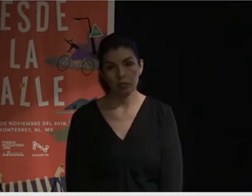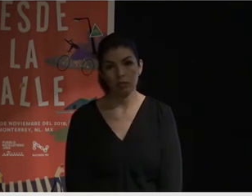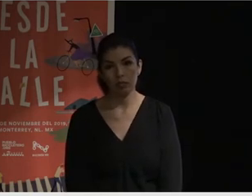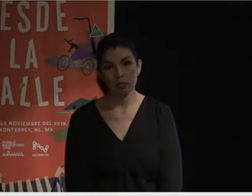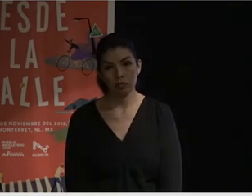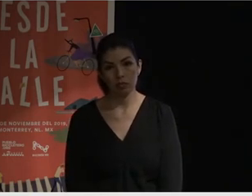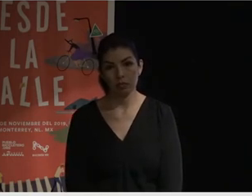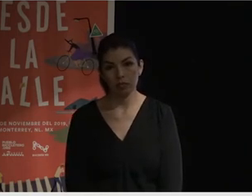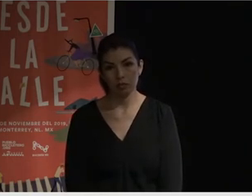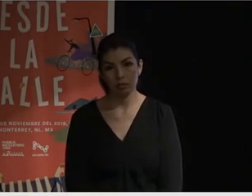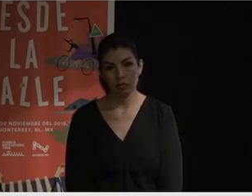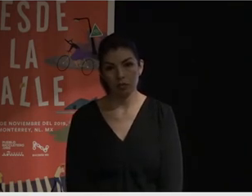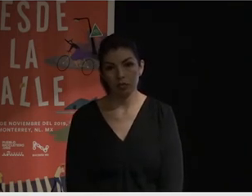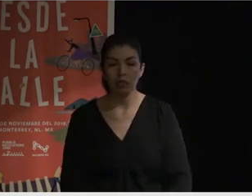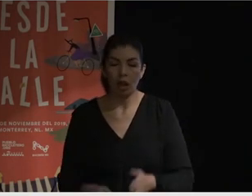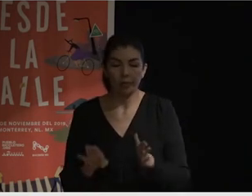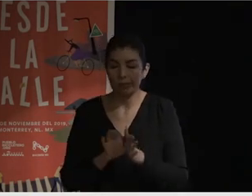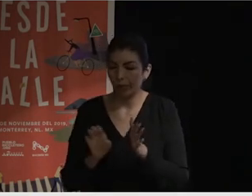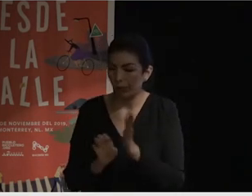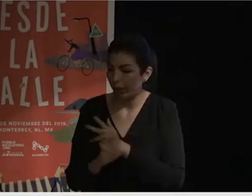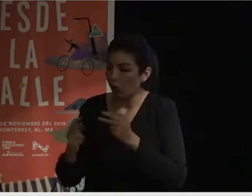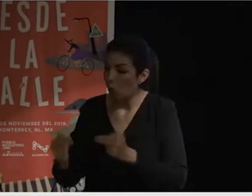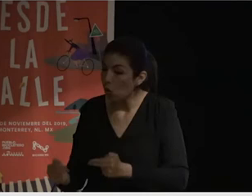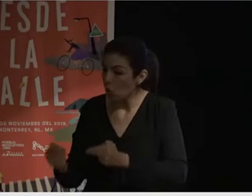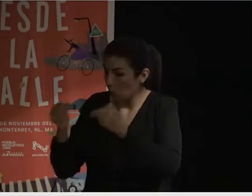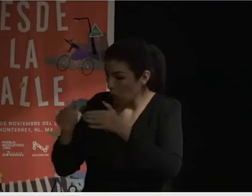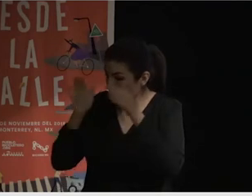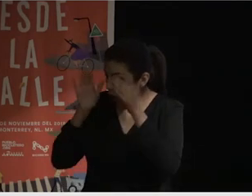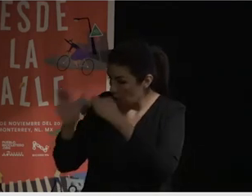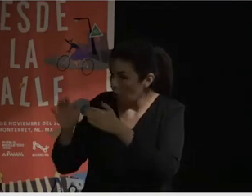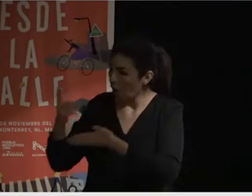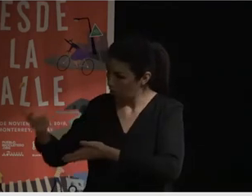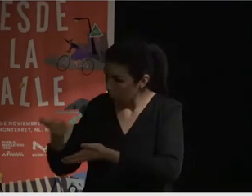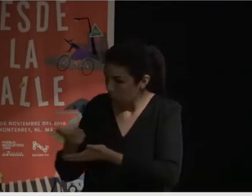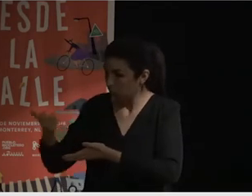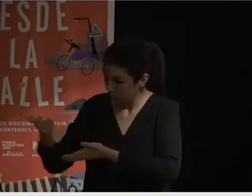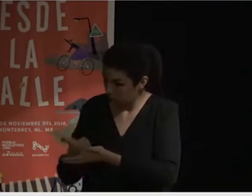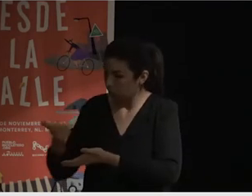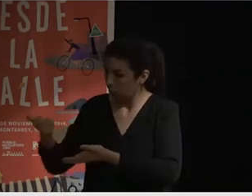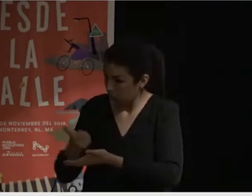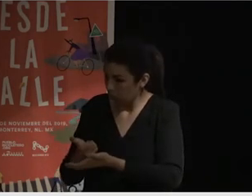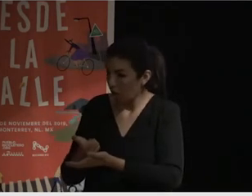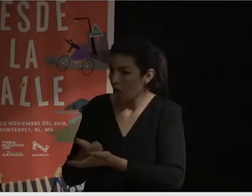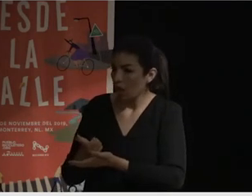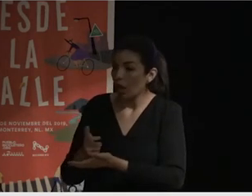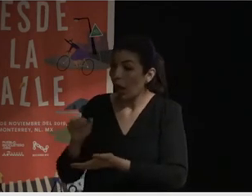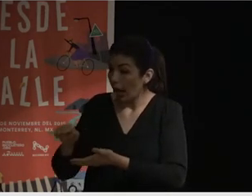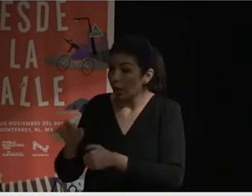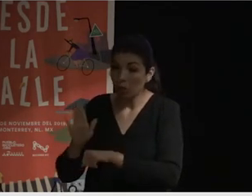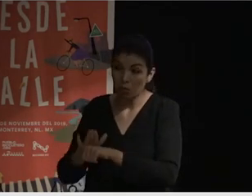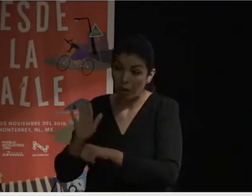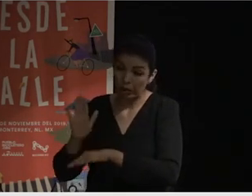los avances progresistas que quisiéramos estar empujando y devolvérnoslos, o sea, como